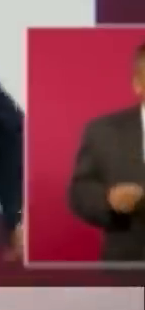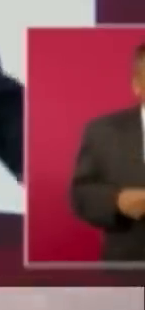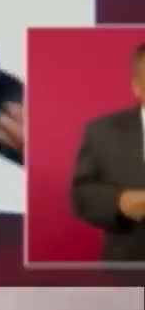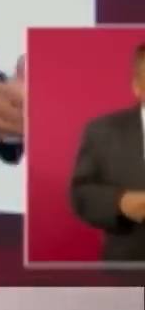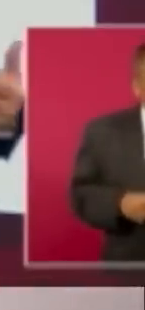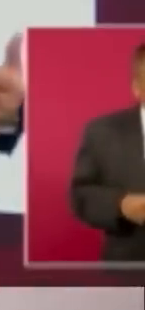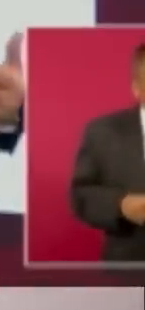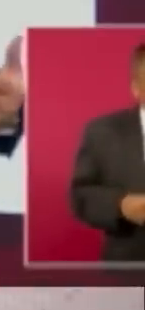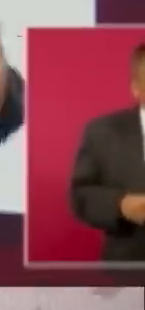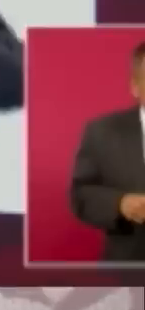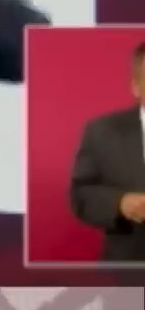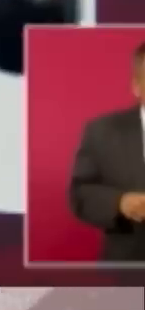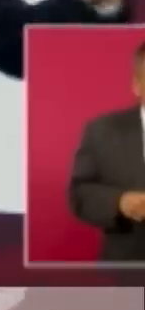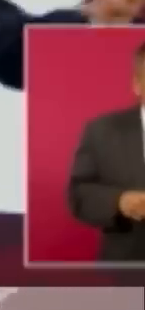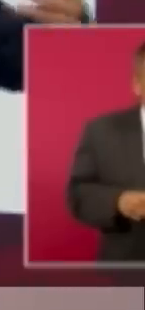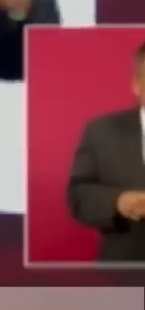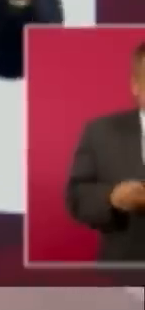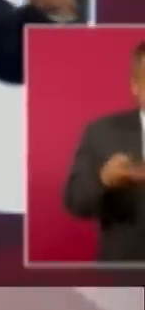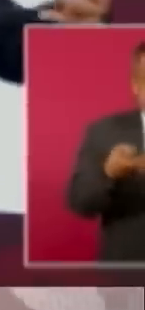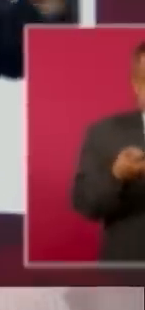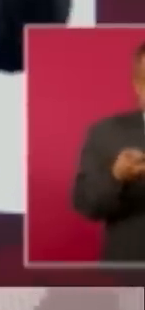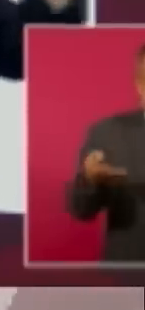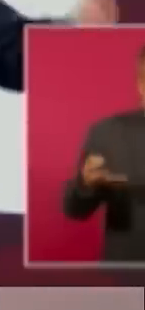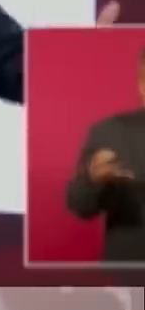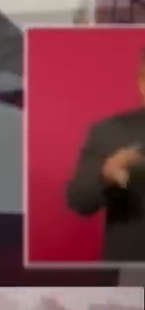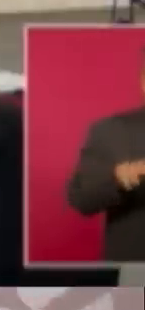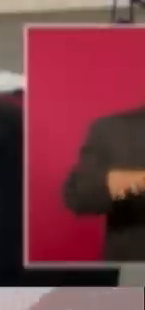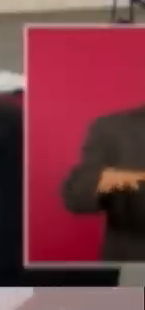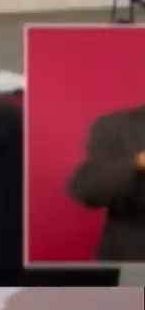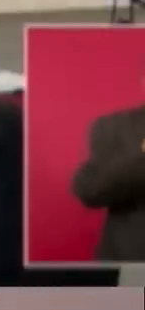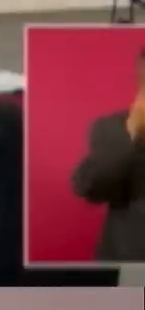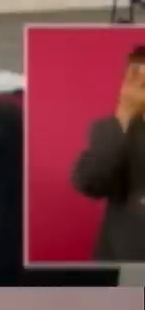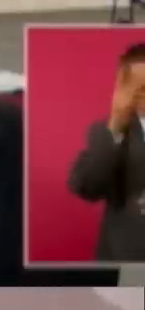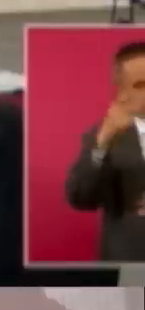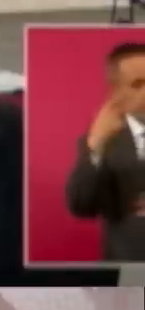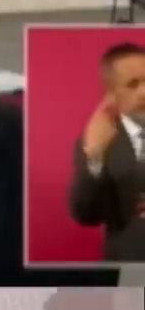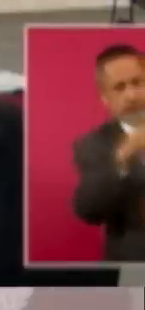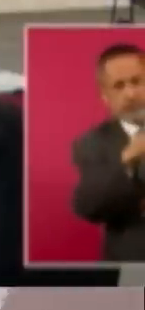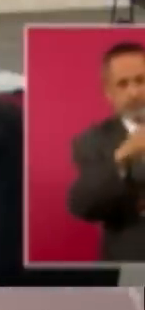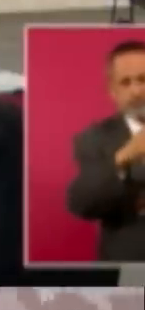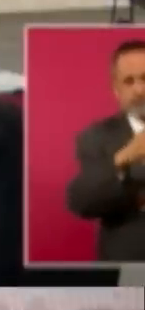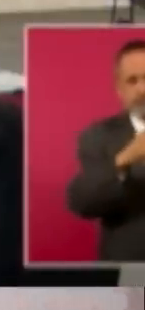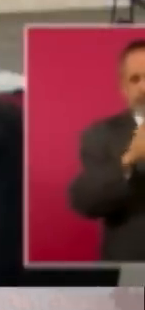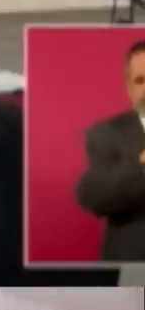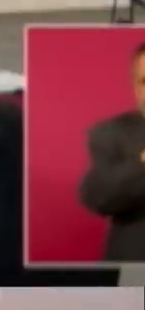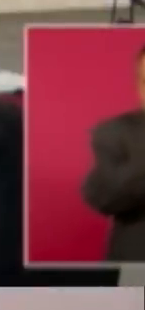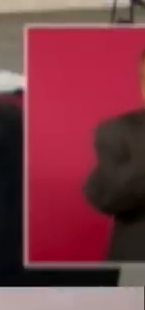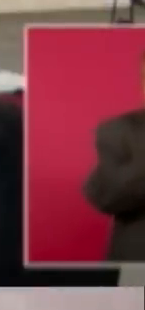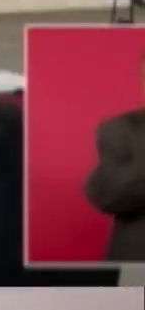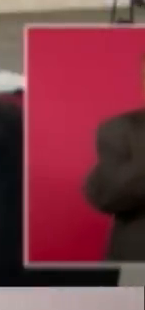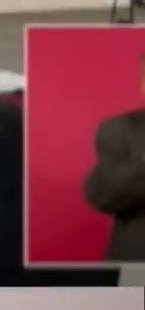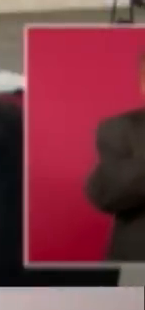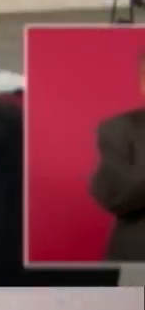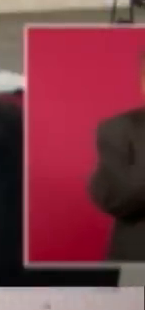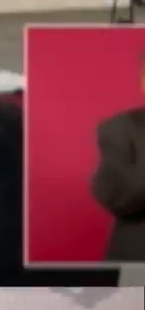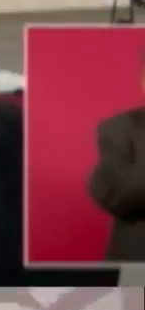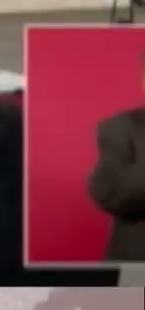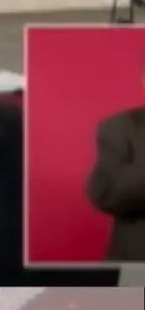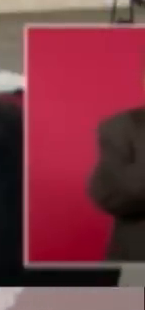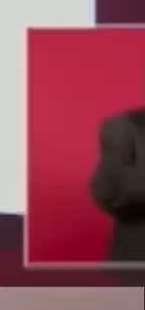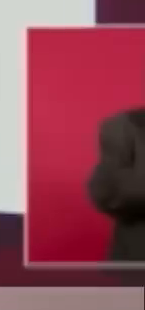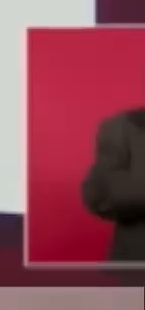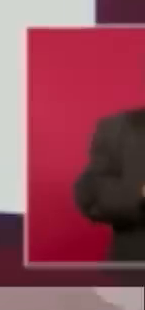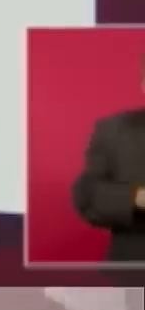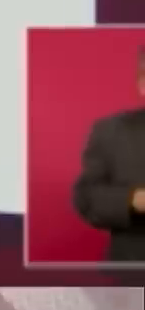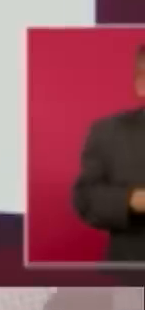Más bien como invulnerable. Cuando es 69 normal, años, sí, un infarto, tres veces COVID, hipertenso, pues digo, yo soy